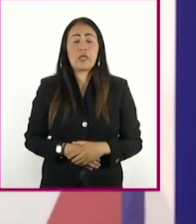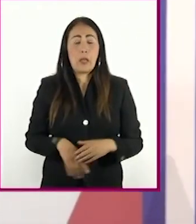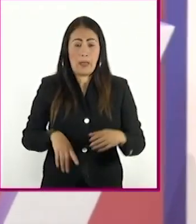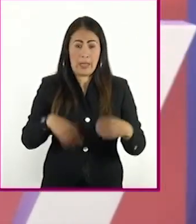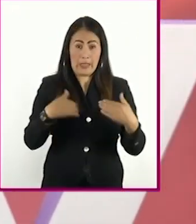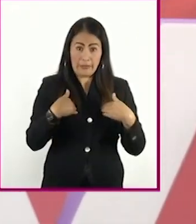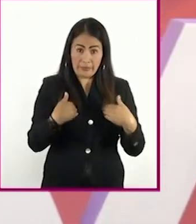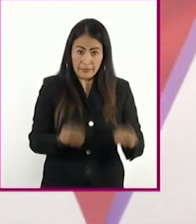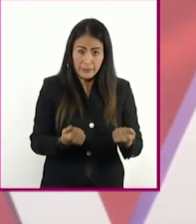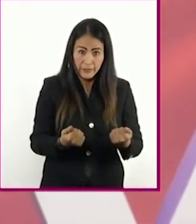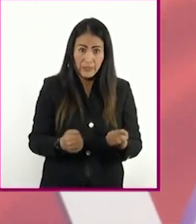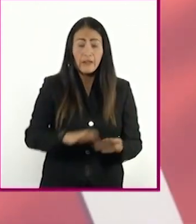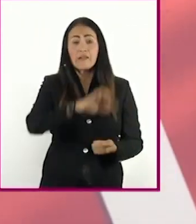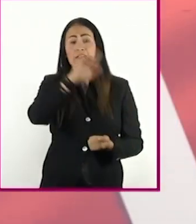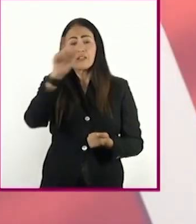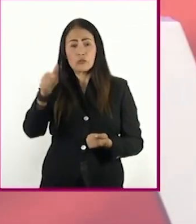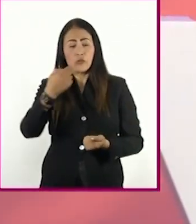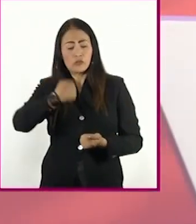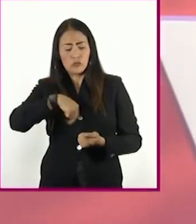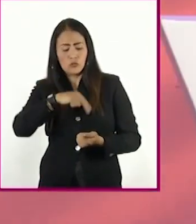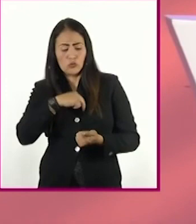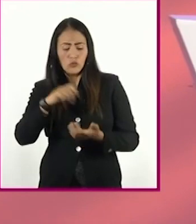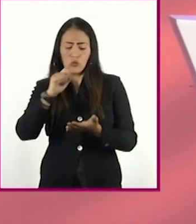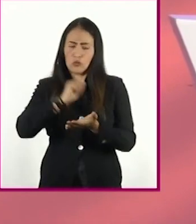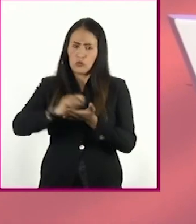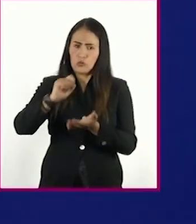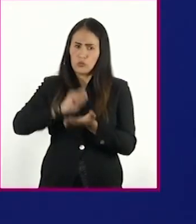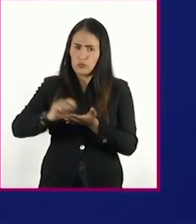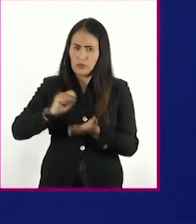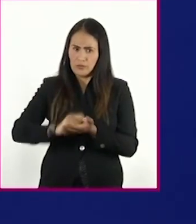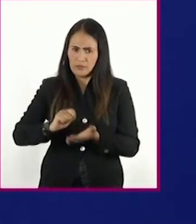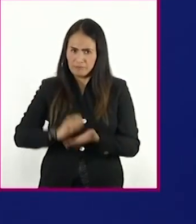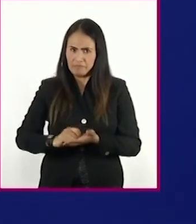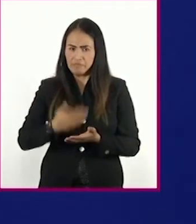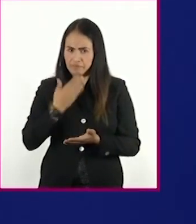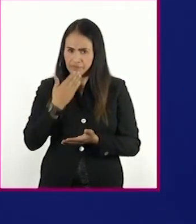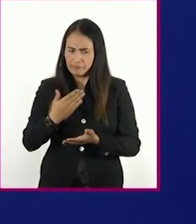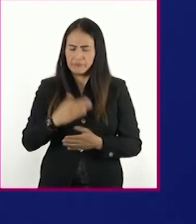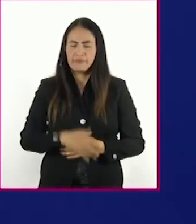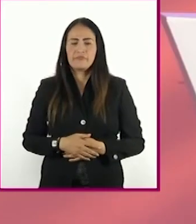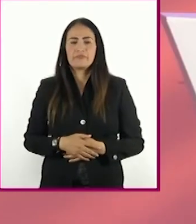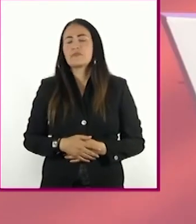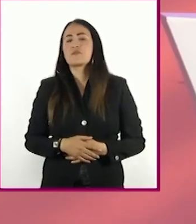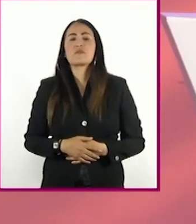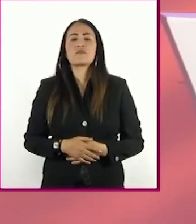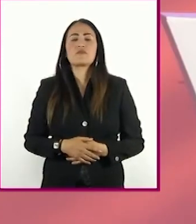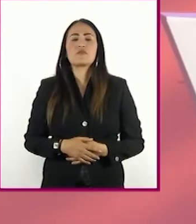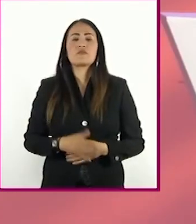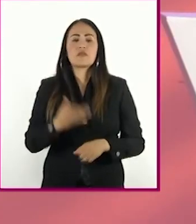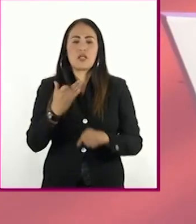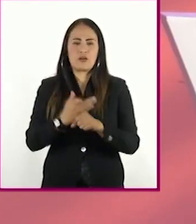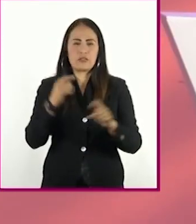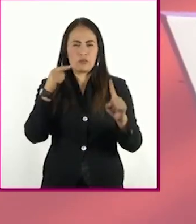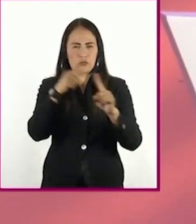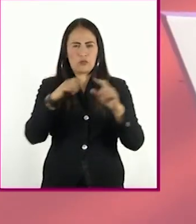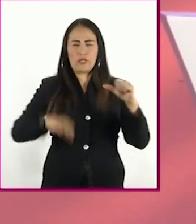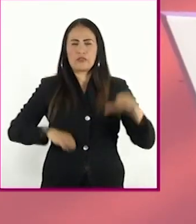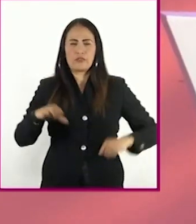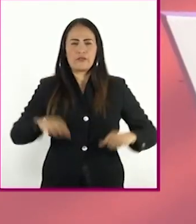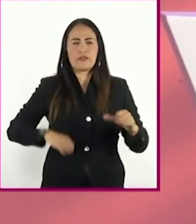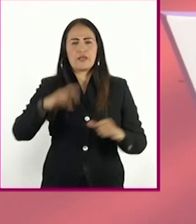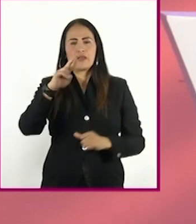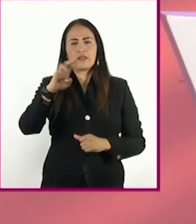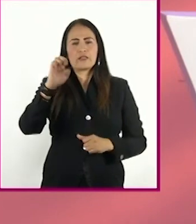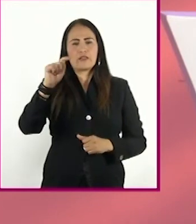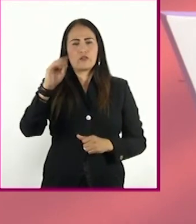a expresarlo correctamente, llegado el momento. Ahora permítanme mencionar el reto. Seleccionen